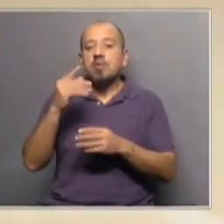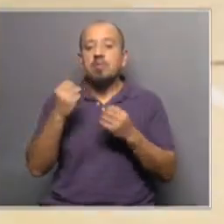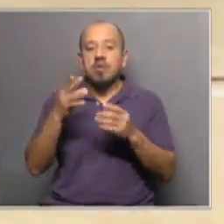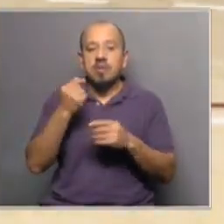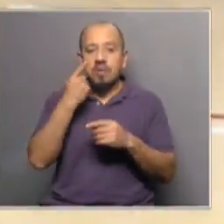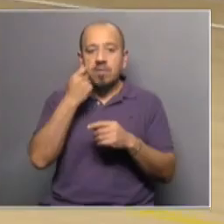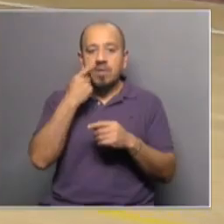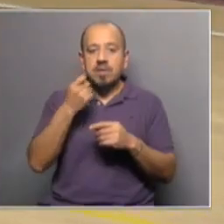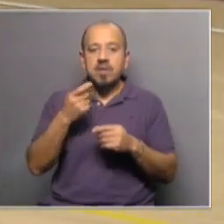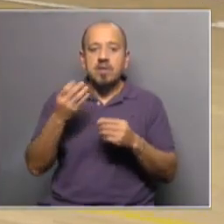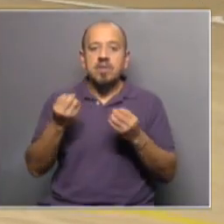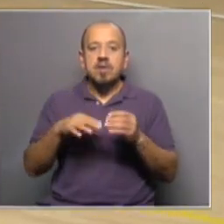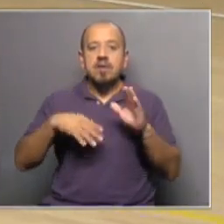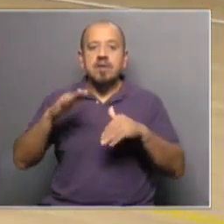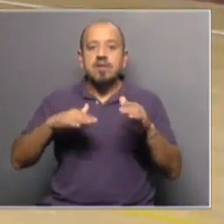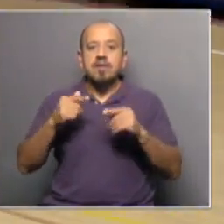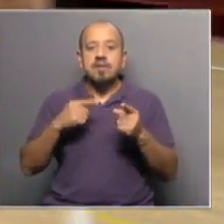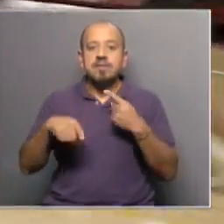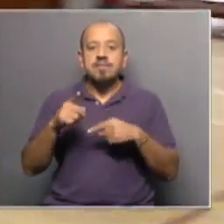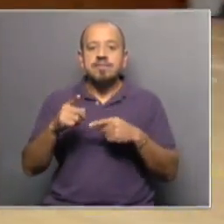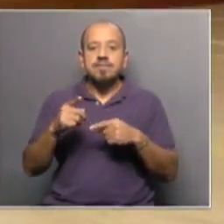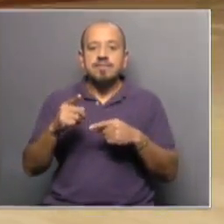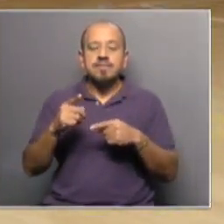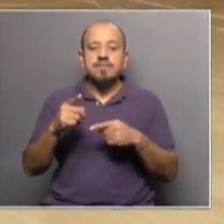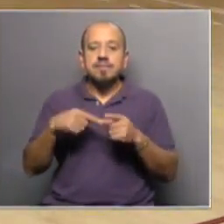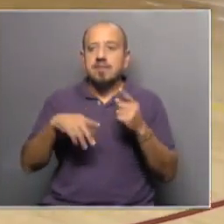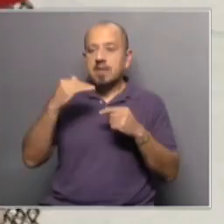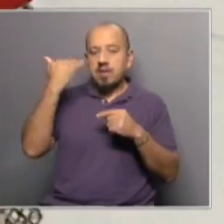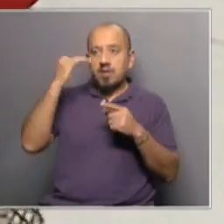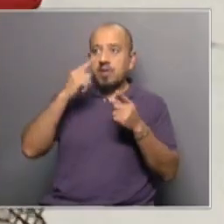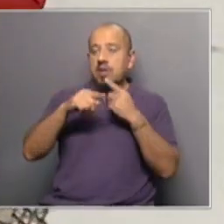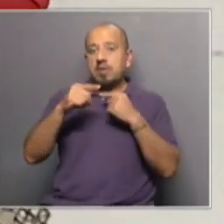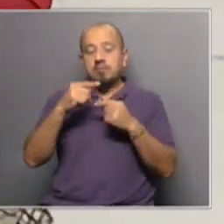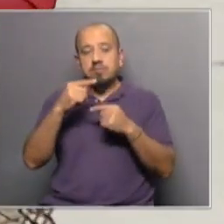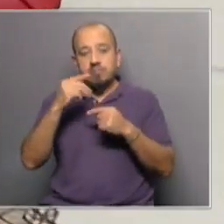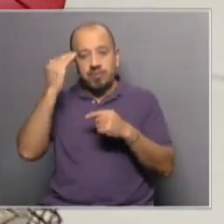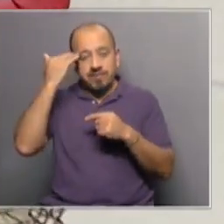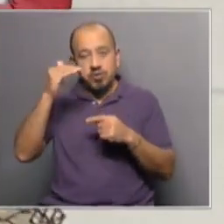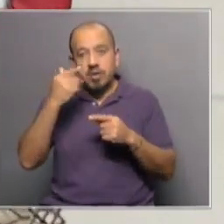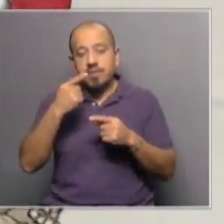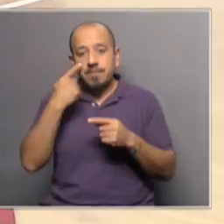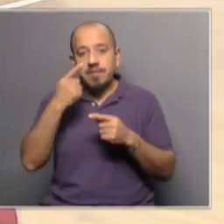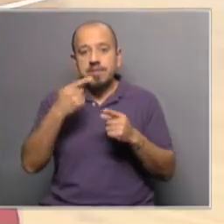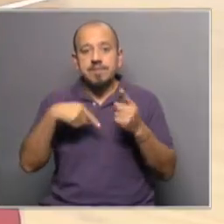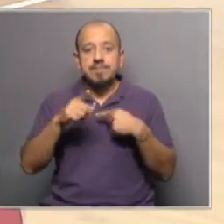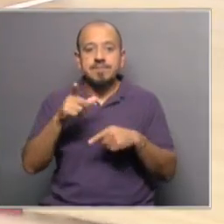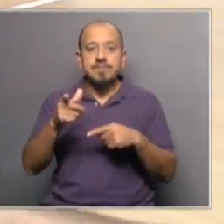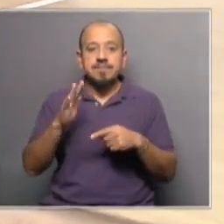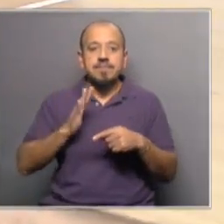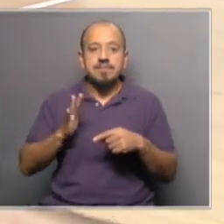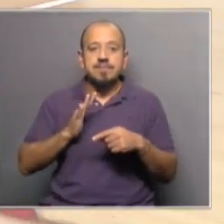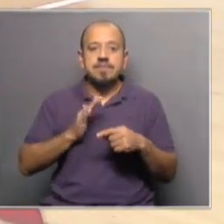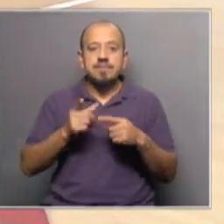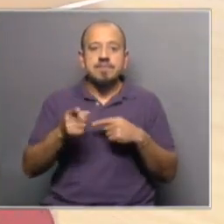hay veces como que se mira mucho a las entrenadoras o las profes a los planteles, o sea, como trasladarlas a los planteles femeninos, y en